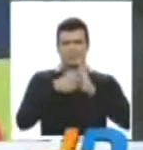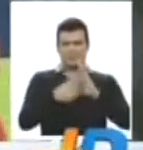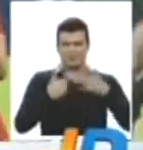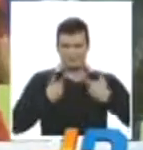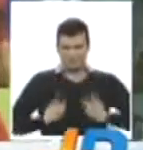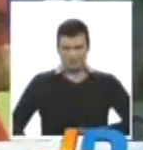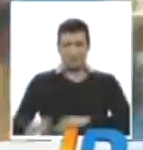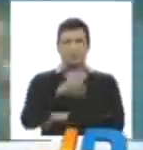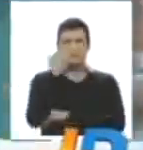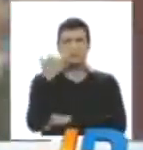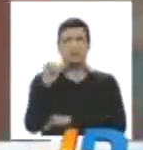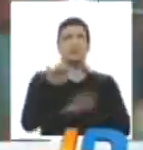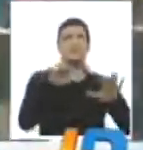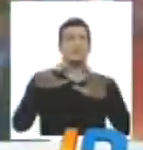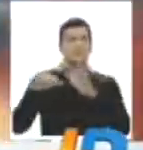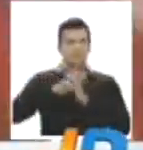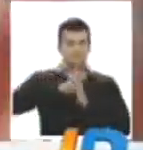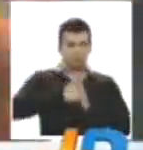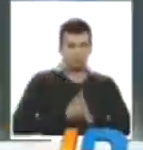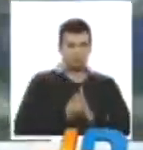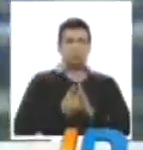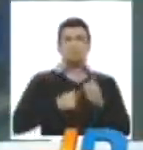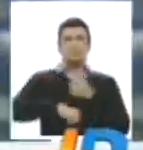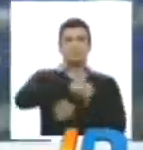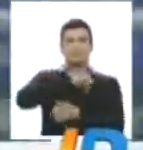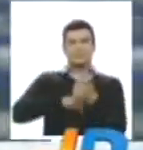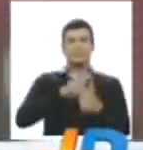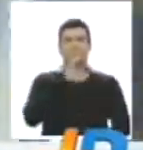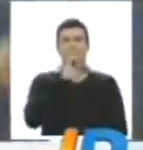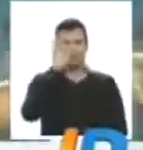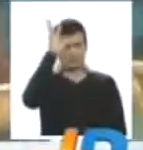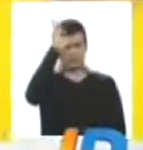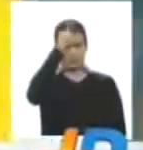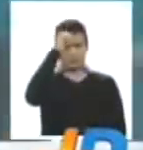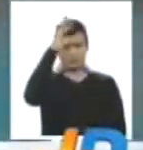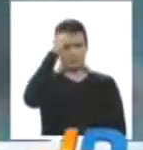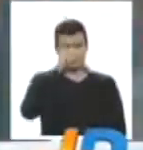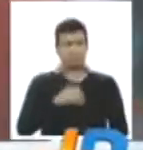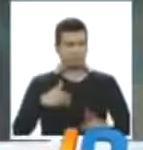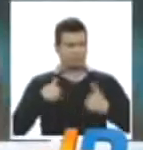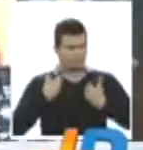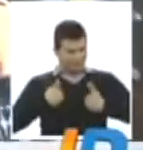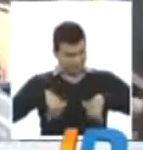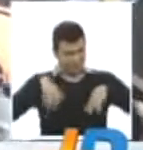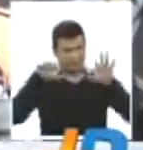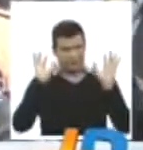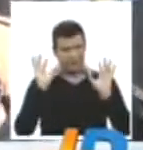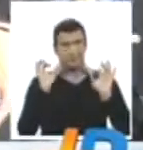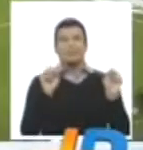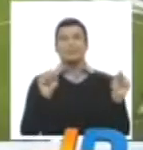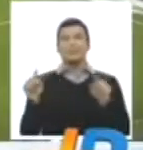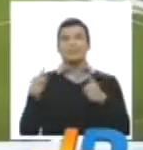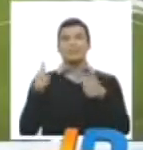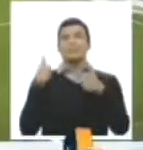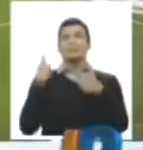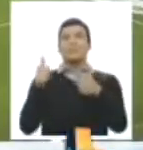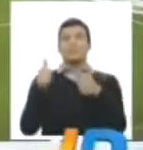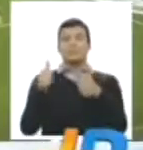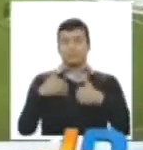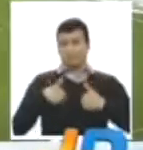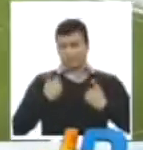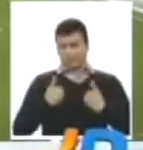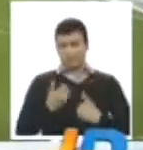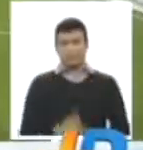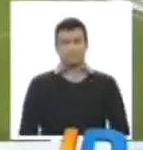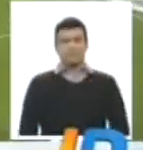después de 10 meses de ausencia, al sustituir a James Rodríguez. Muy emocionante, disfrutándolo. El Tigre tuvo la